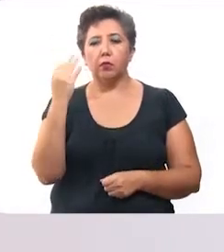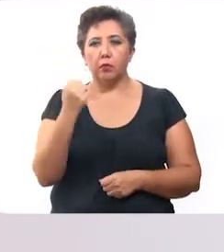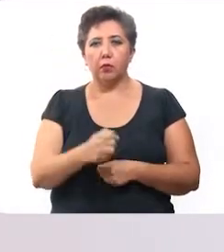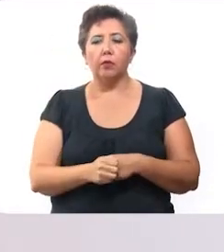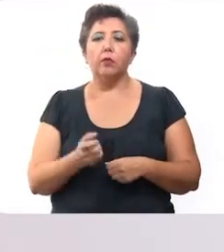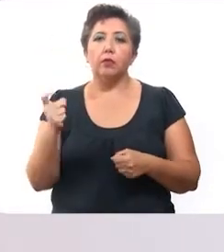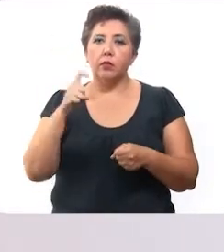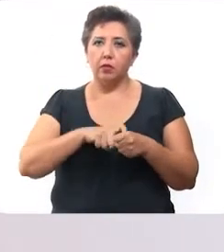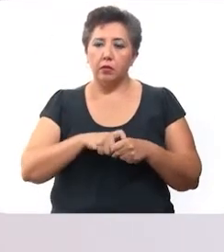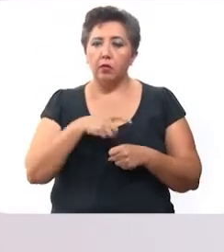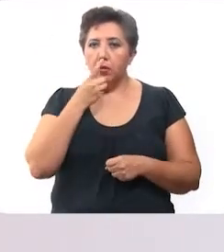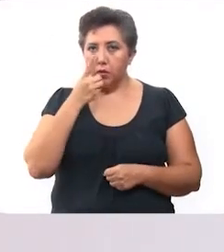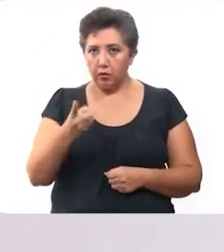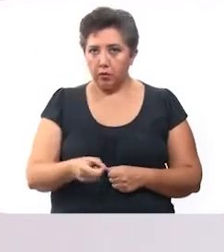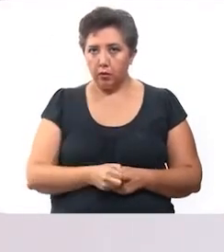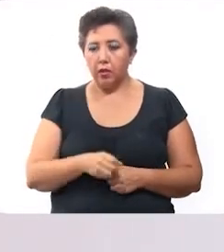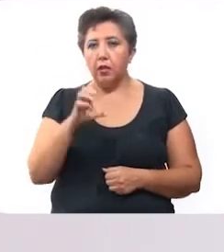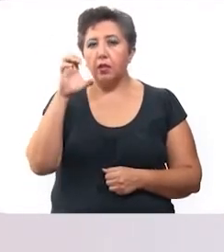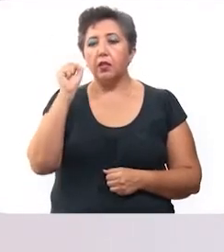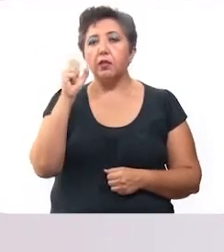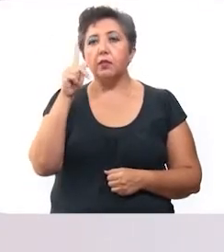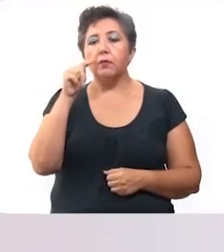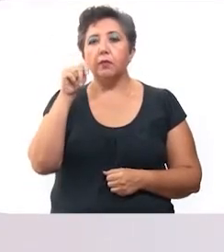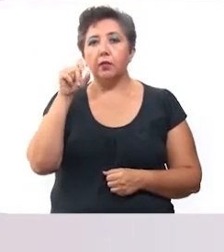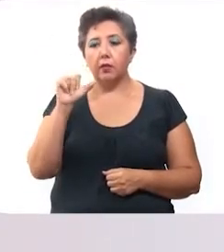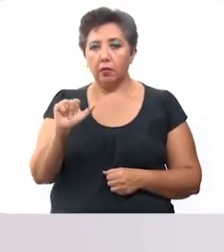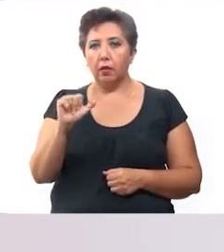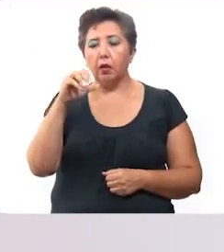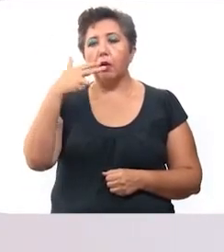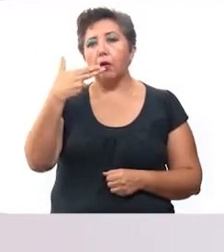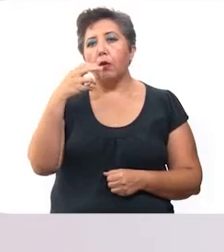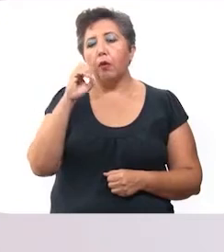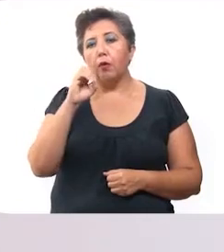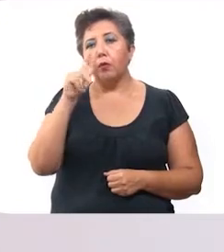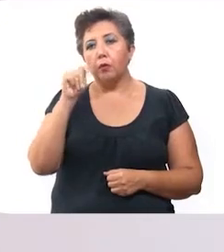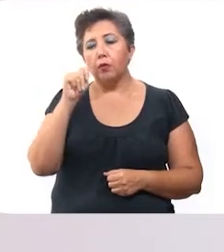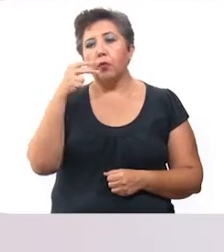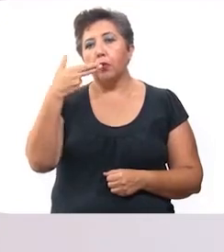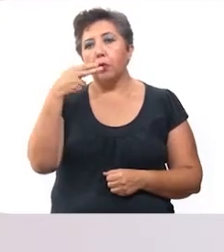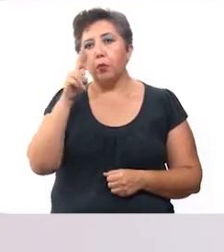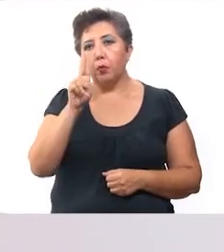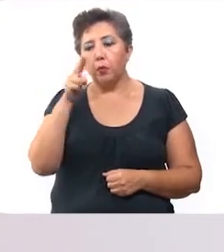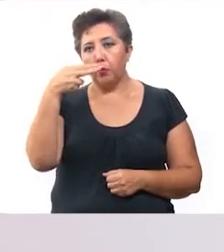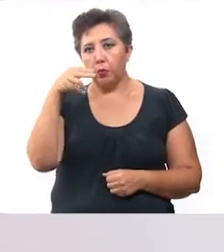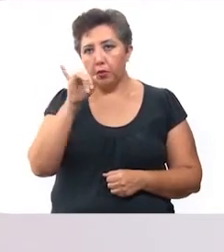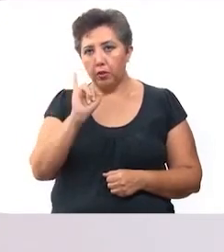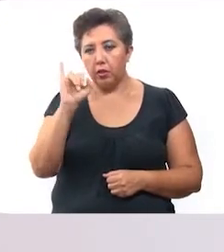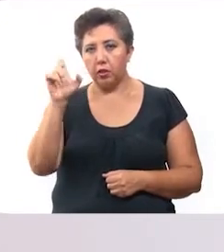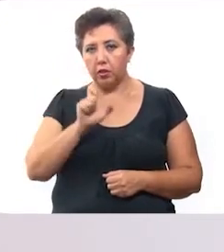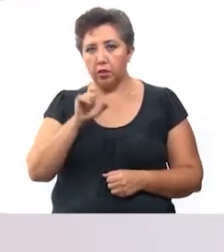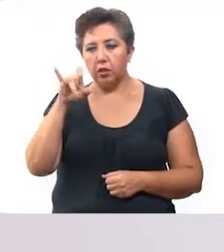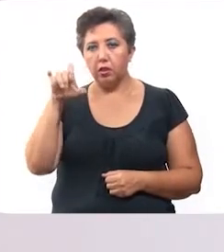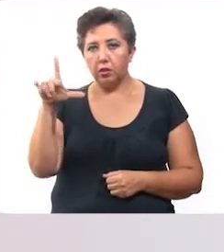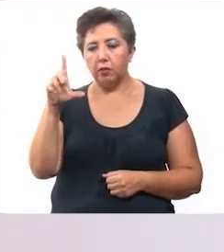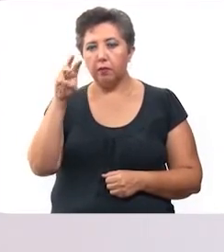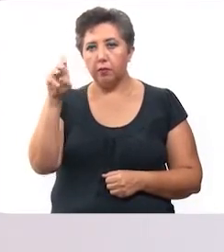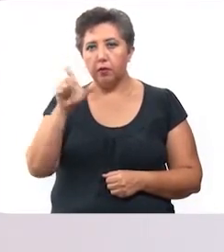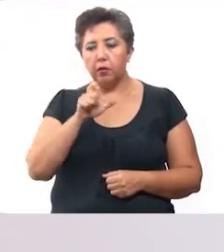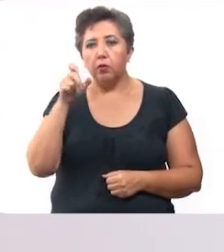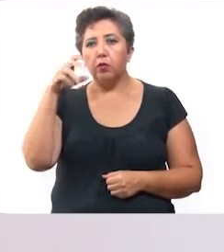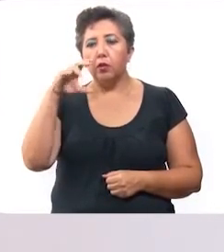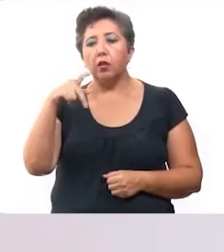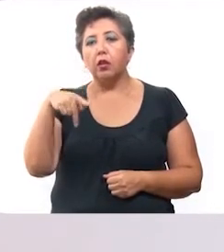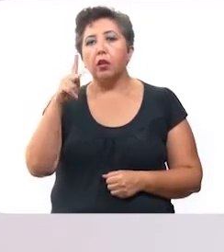49 pertenecientes a las demarcaciones de Espita, Jocabá, Joctún, Jomún, Jují, Junucmá, Ixil, Izamal, Maxcanú y